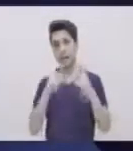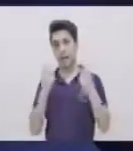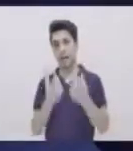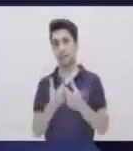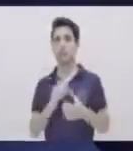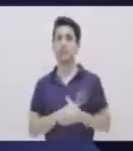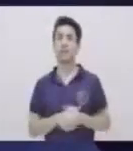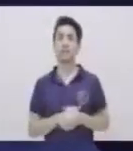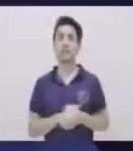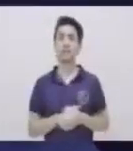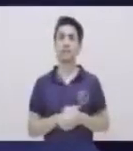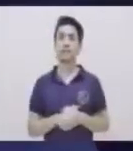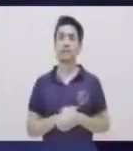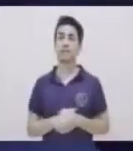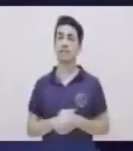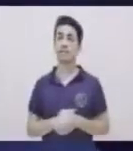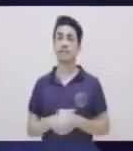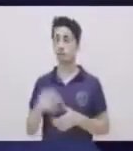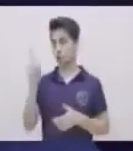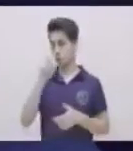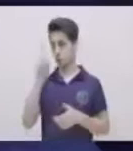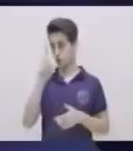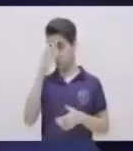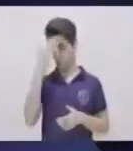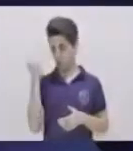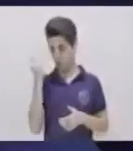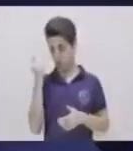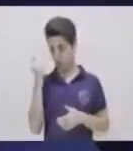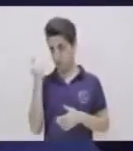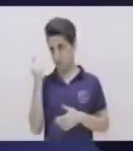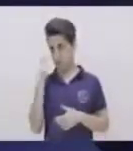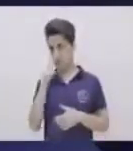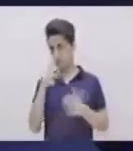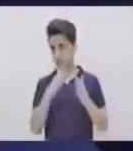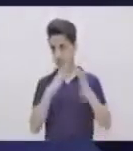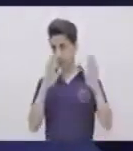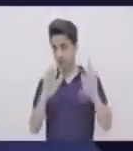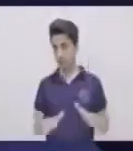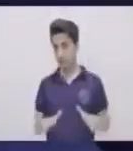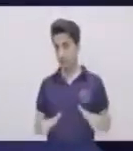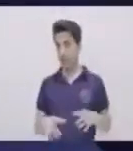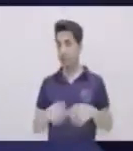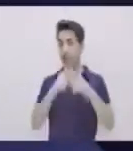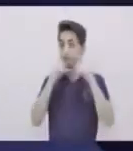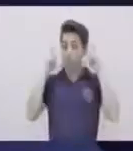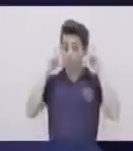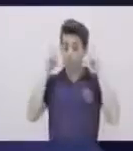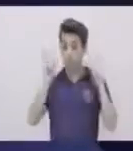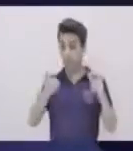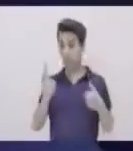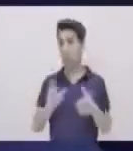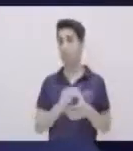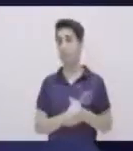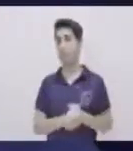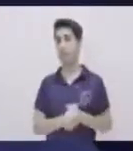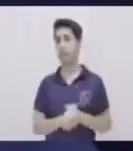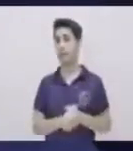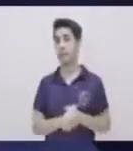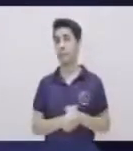finalizar la clase de hoy. No olvides quedarte en casa y utilizar